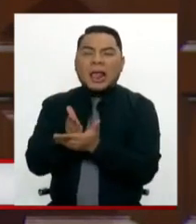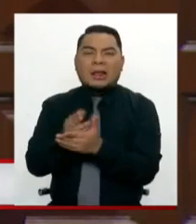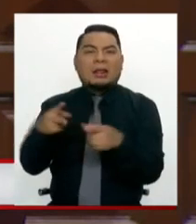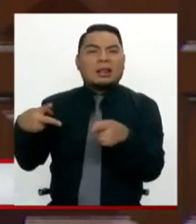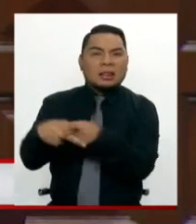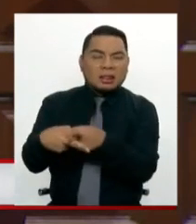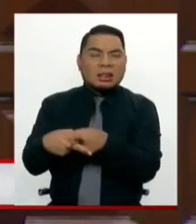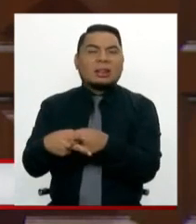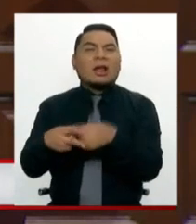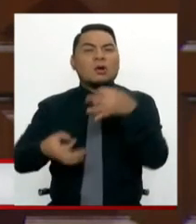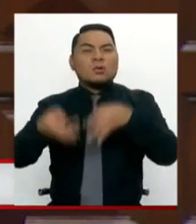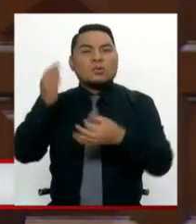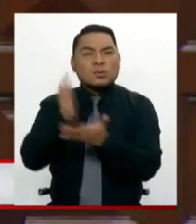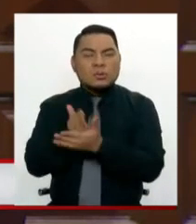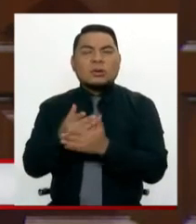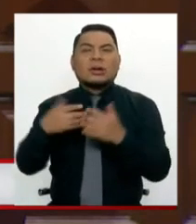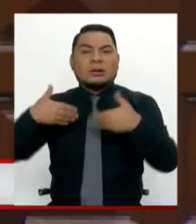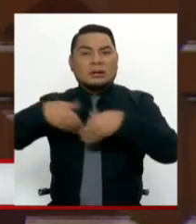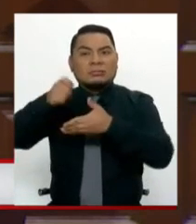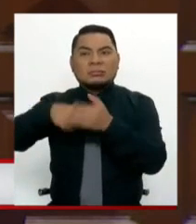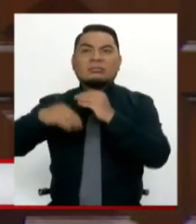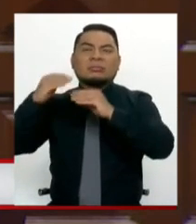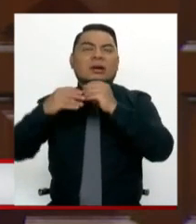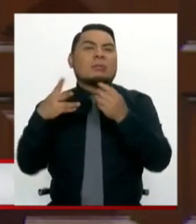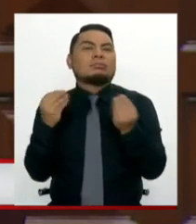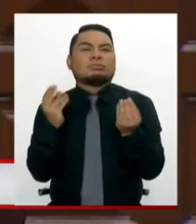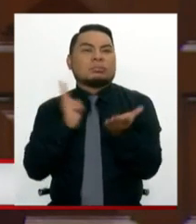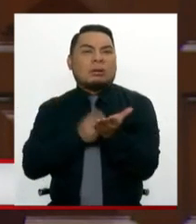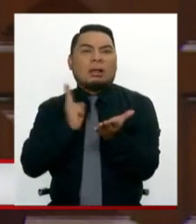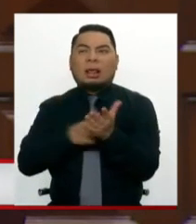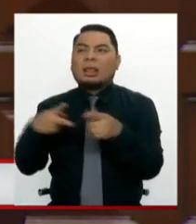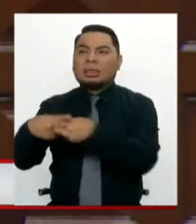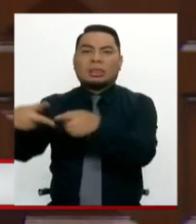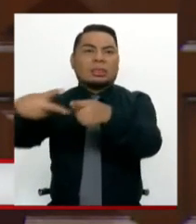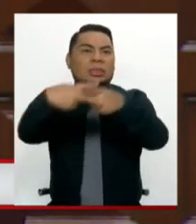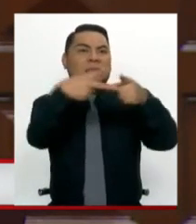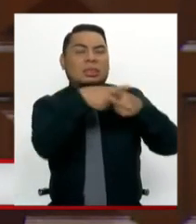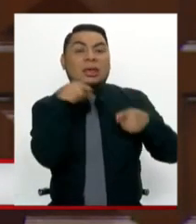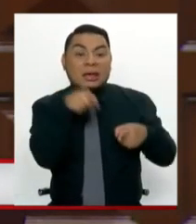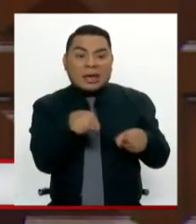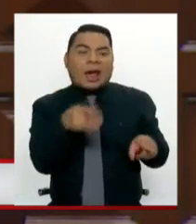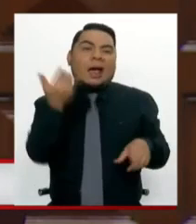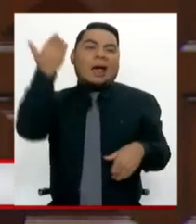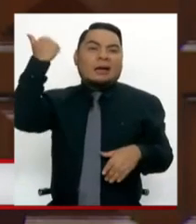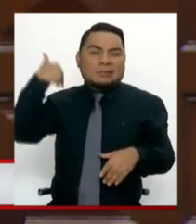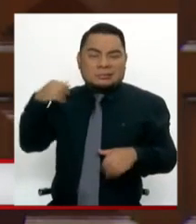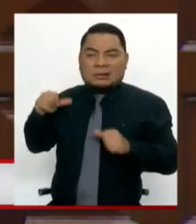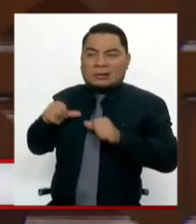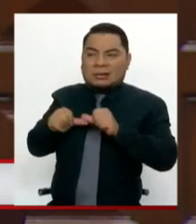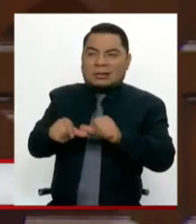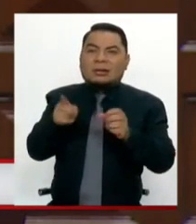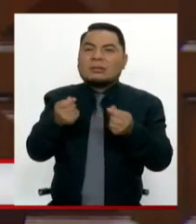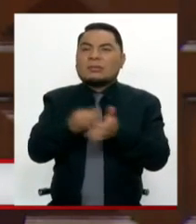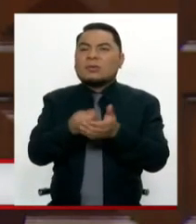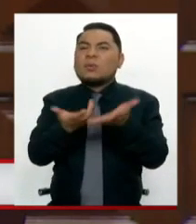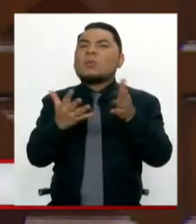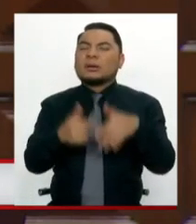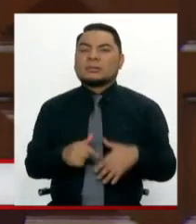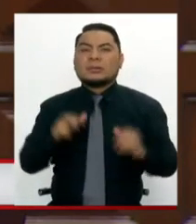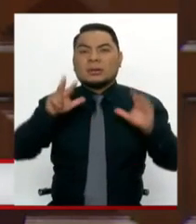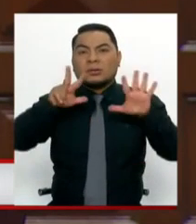medidas cautelar o con contrato resuelto, que hemos heredado, cuya suma asciende a más